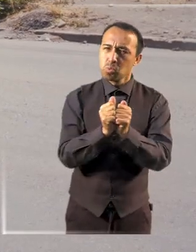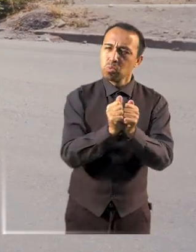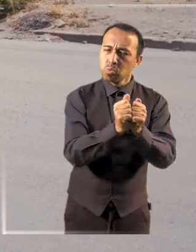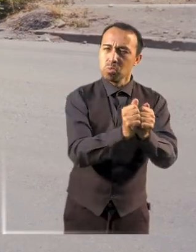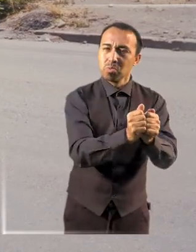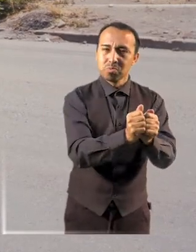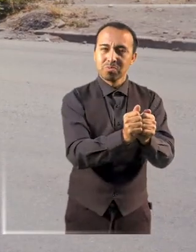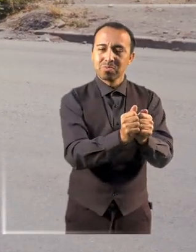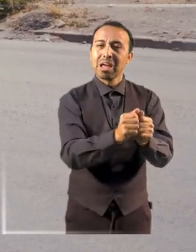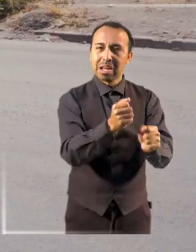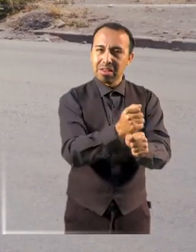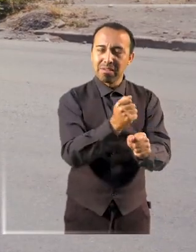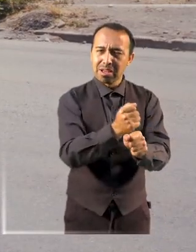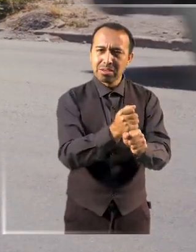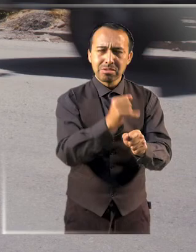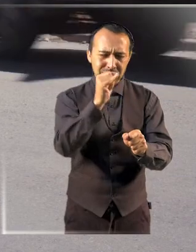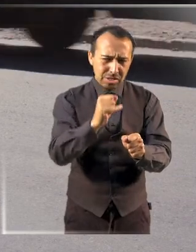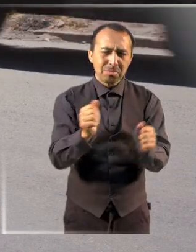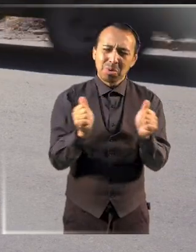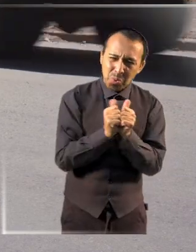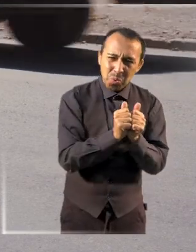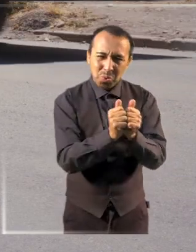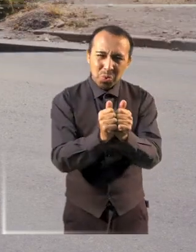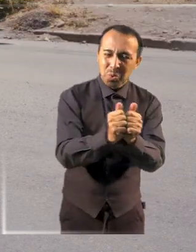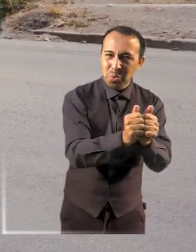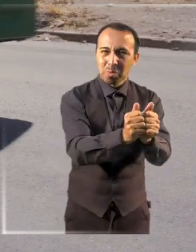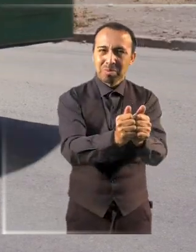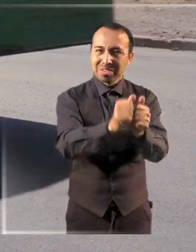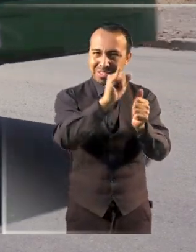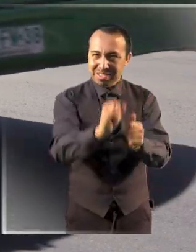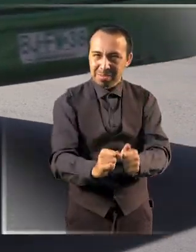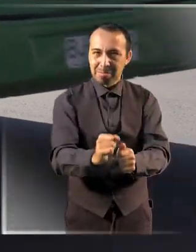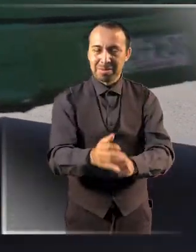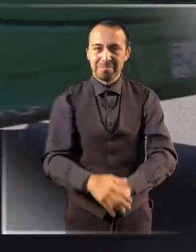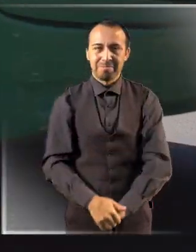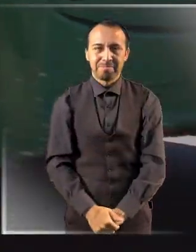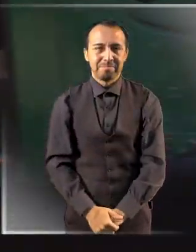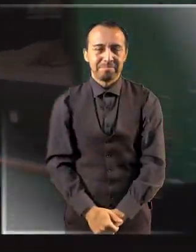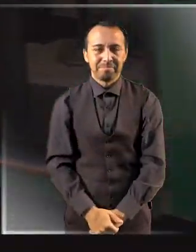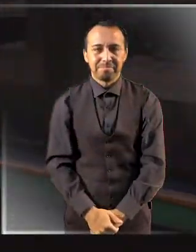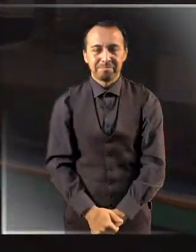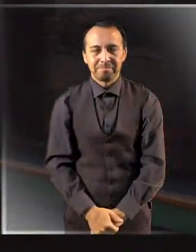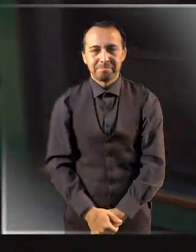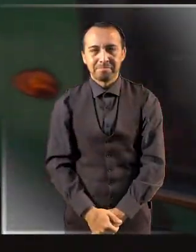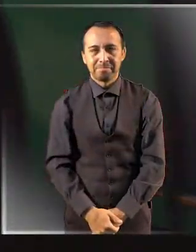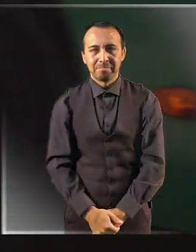también pasaban conmigo. Todos siempre hemos sido bien unidos.